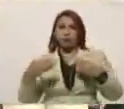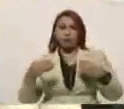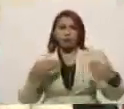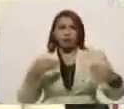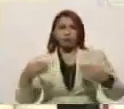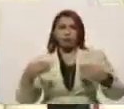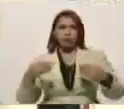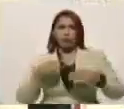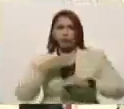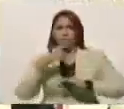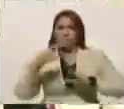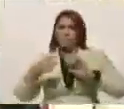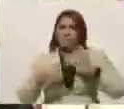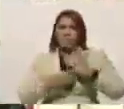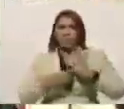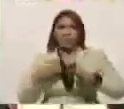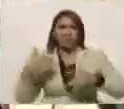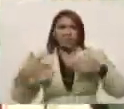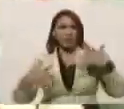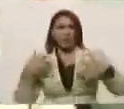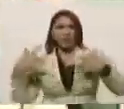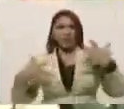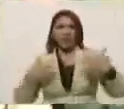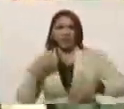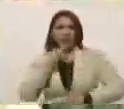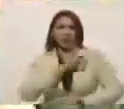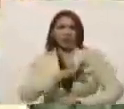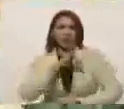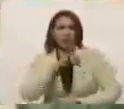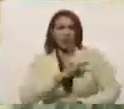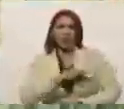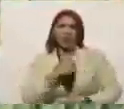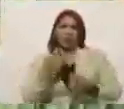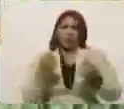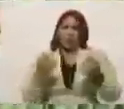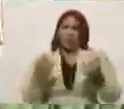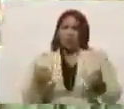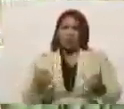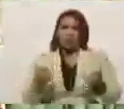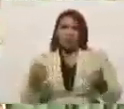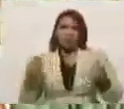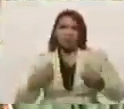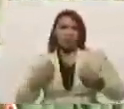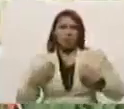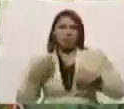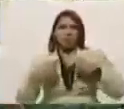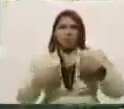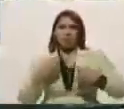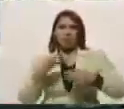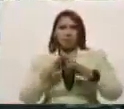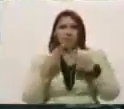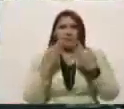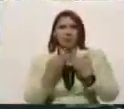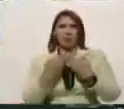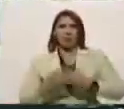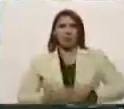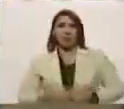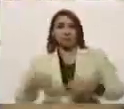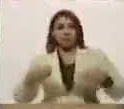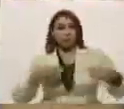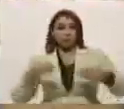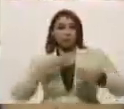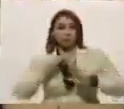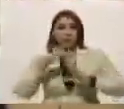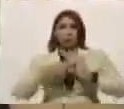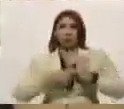flexibilización completa de las actividades de la sociedad, de la economía, de la vida diaria, de la familia.